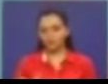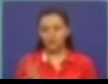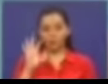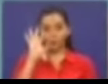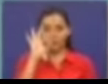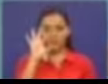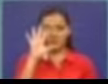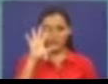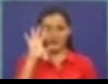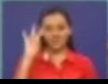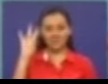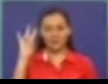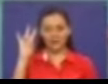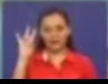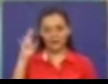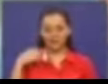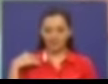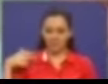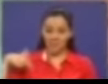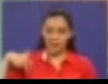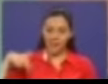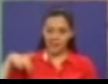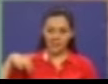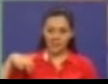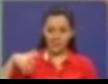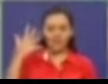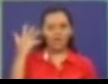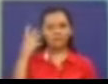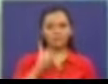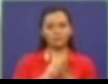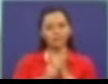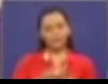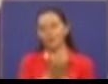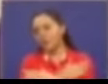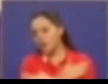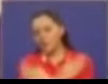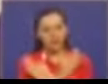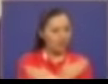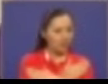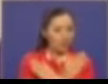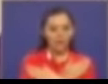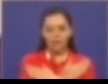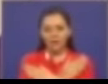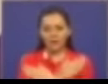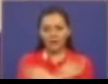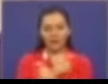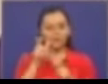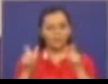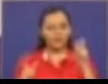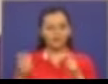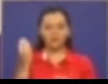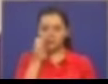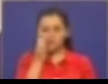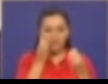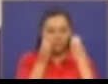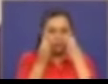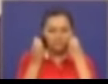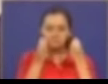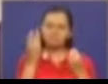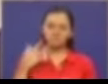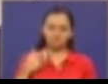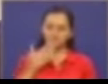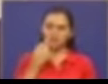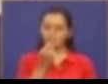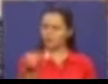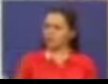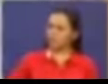y cuando acabé de saludar ya eran 10 y 12, 15 minutos en saludos. Así es el cariño de la gente, pues voy a tener que entrar por detrás nada más,